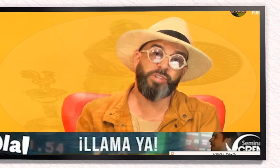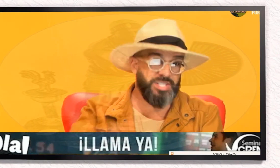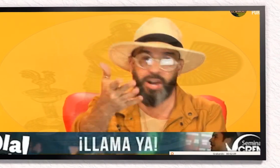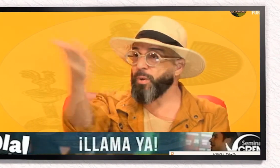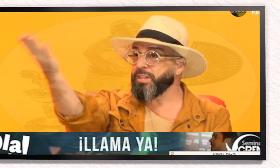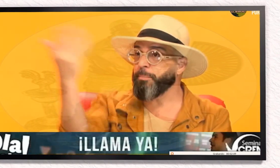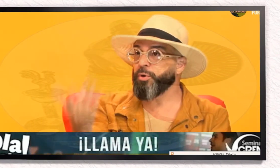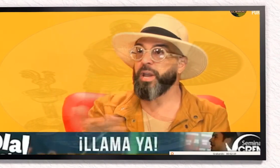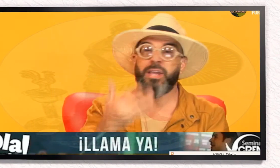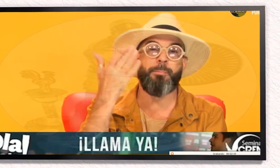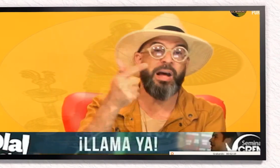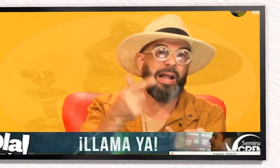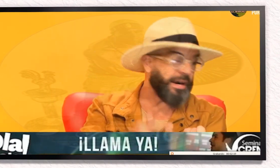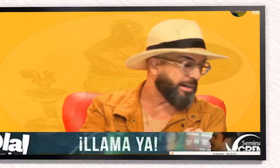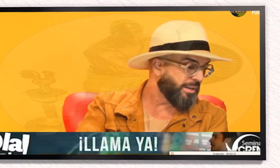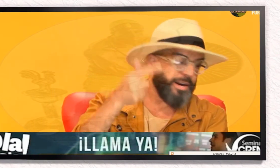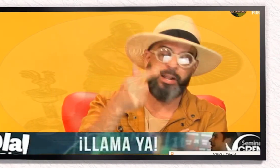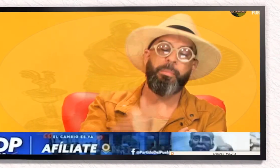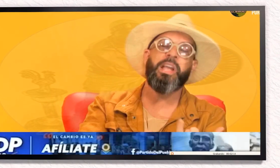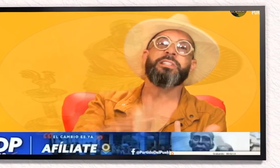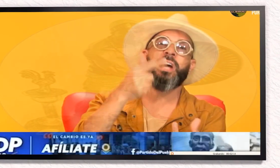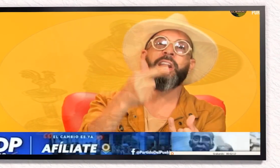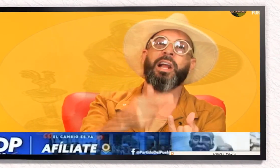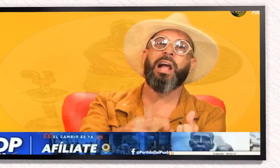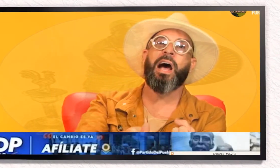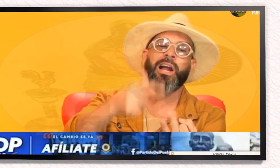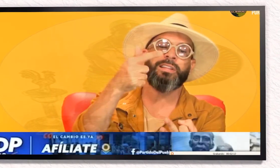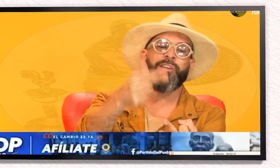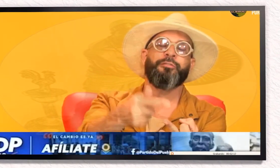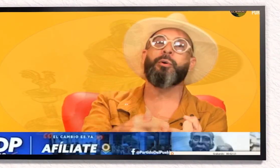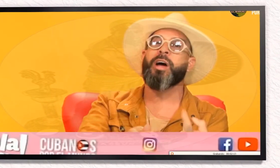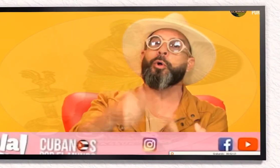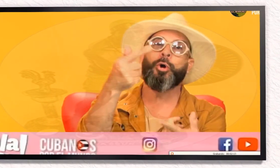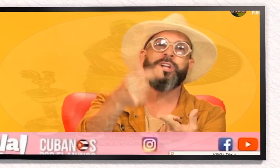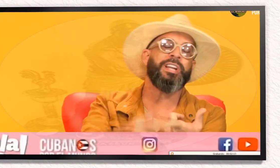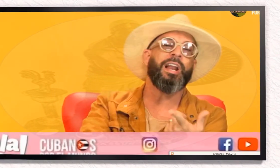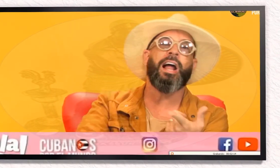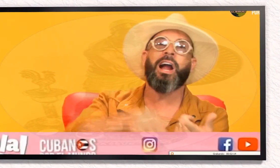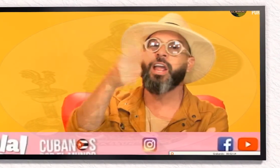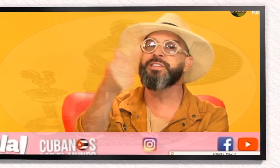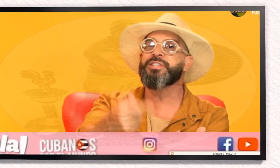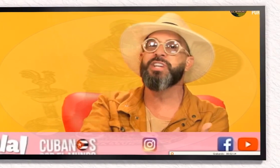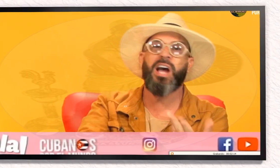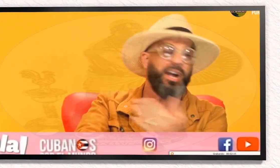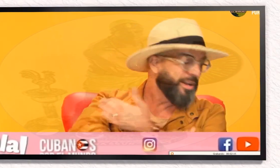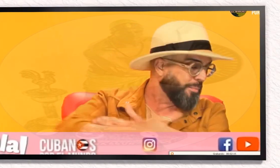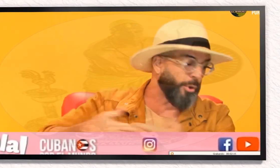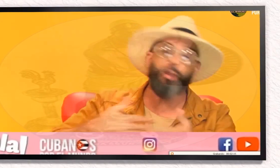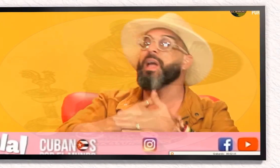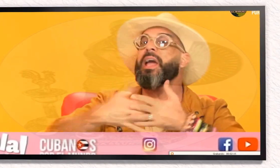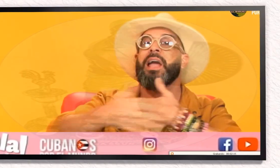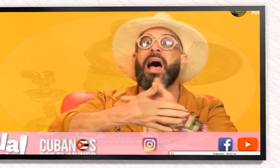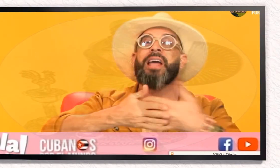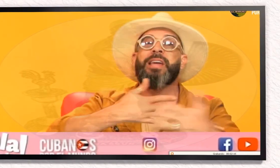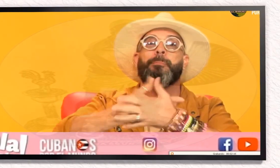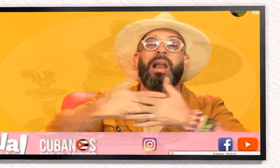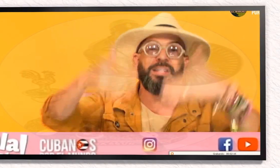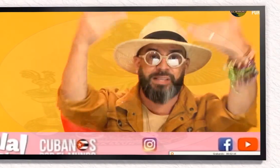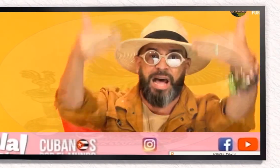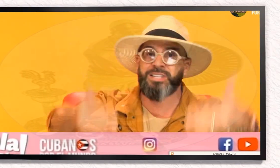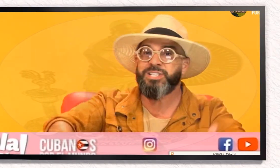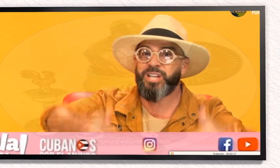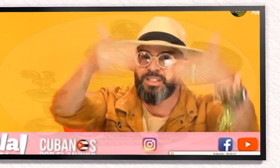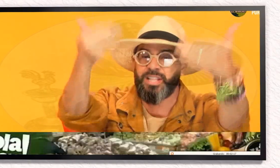que se da cuenta porque hay que parar remesa recarga transformadores cerrar agencia porque hay que